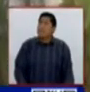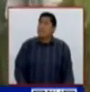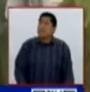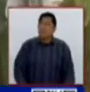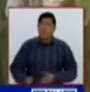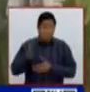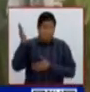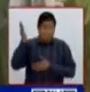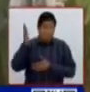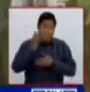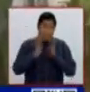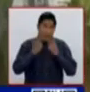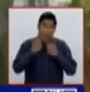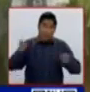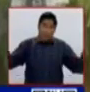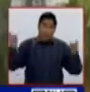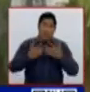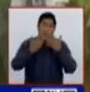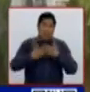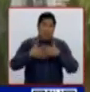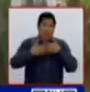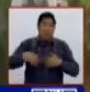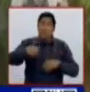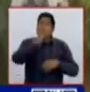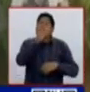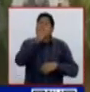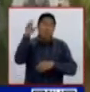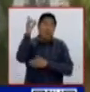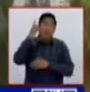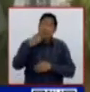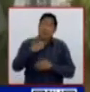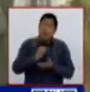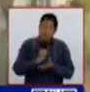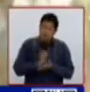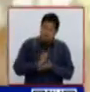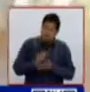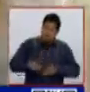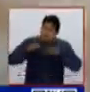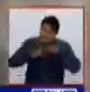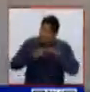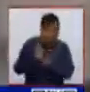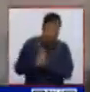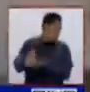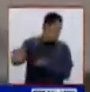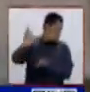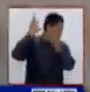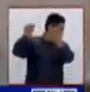Lo están anunciando. Los empresarios privados de Bolivia están rechazando el incremento salarial.